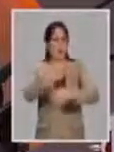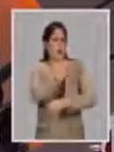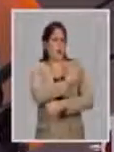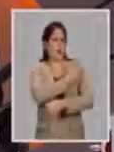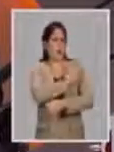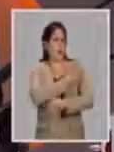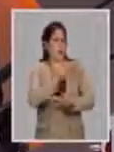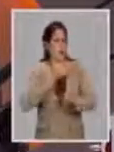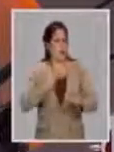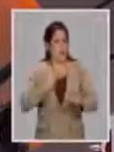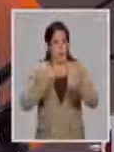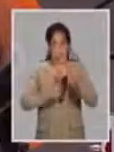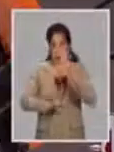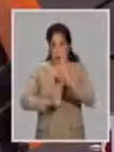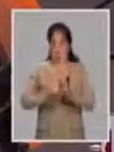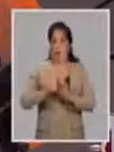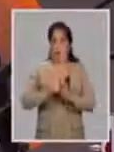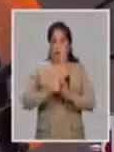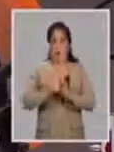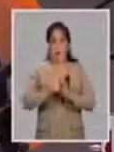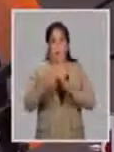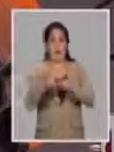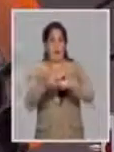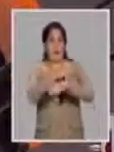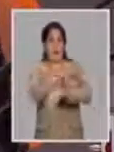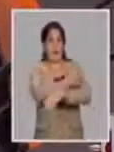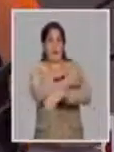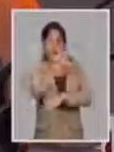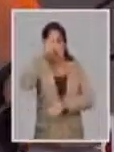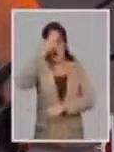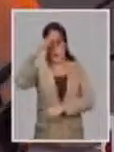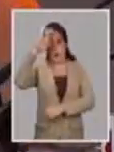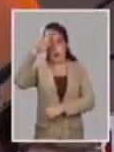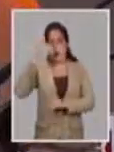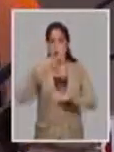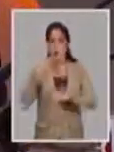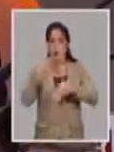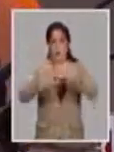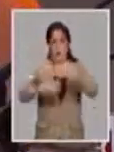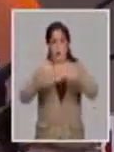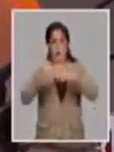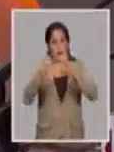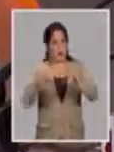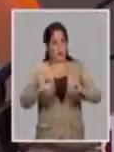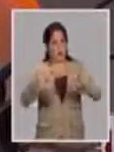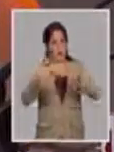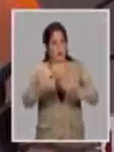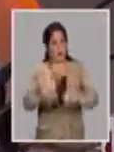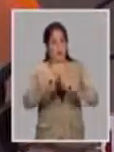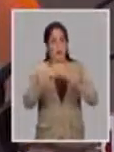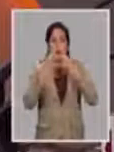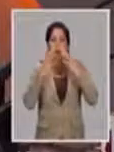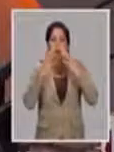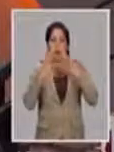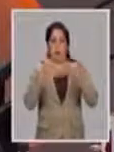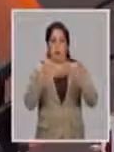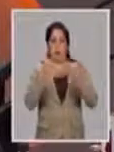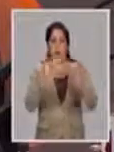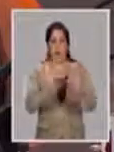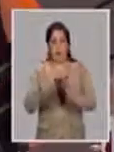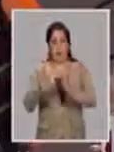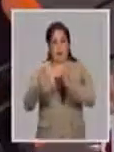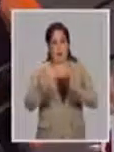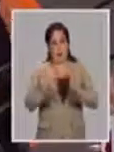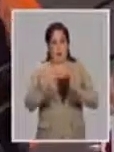para informar sobre estos avances en los candidatos vacunales cubanos y todo el proceso que se ha organizado para esta